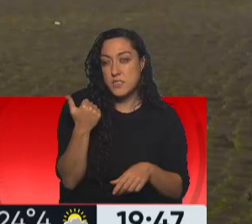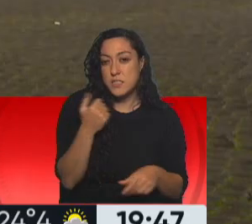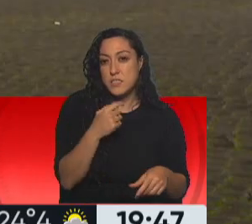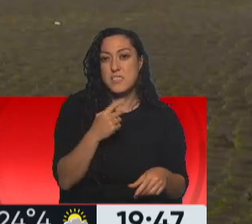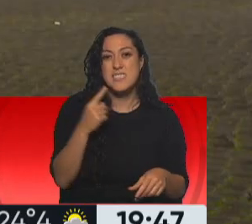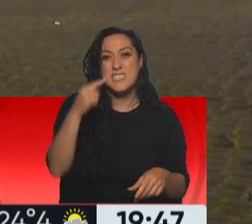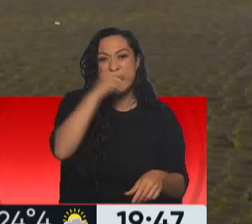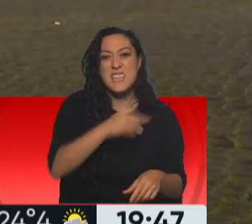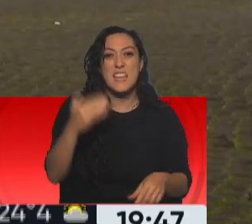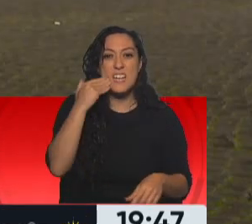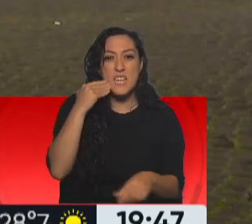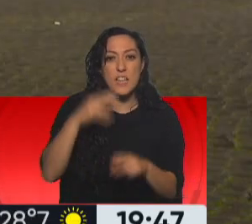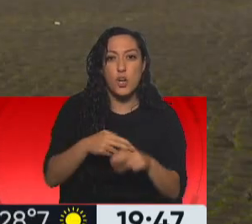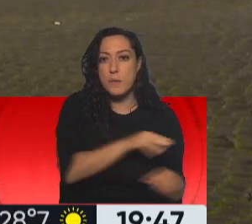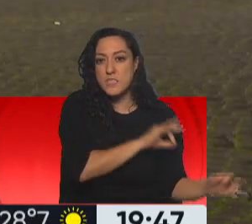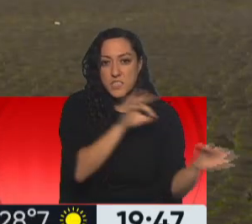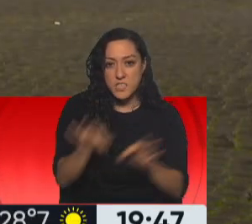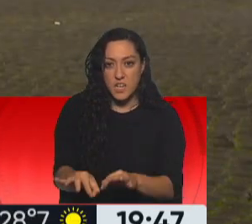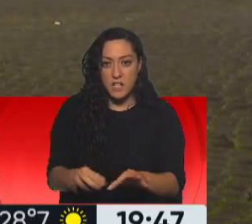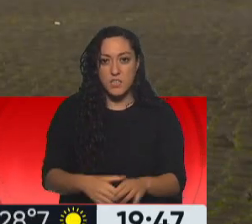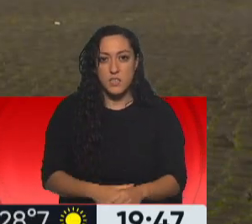7 de la tarde aquí a Roma.